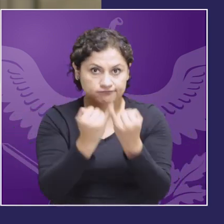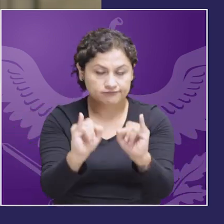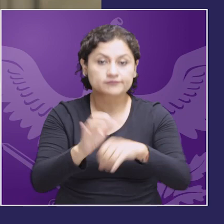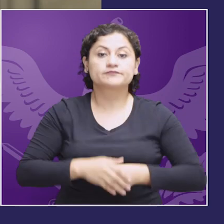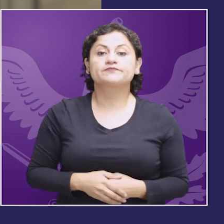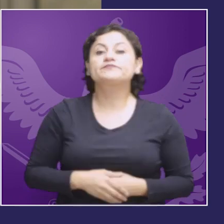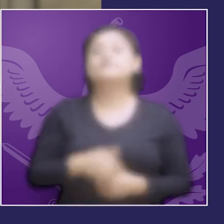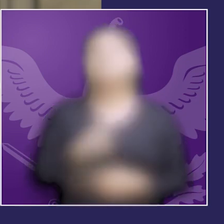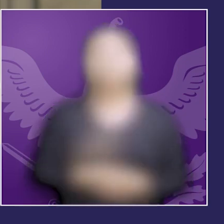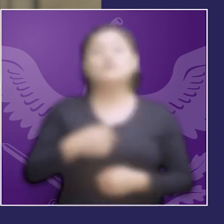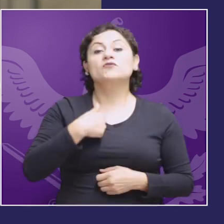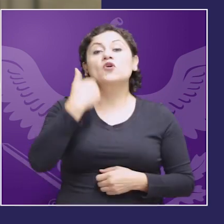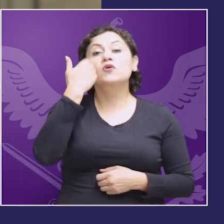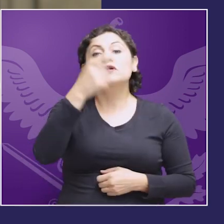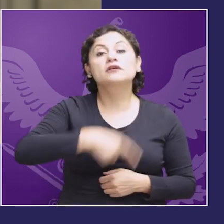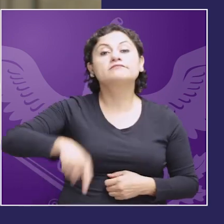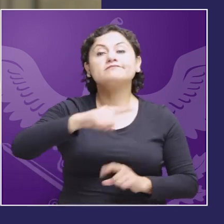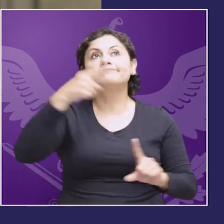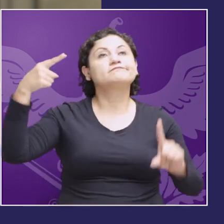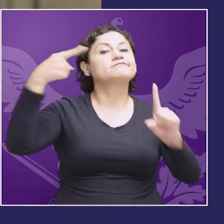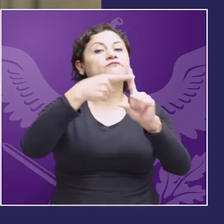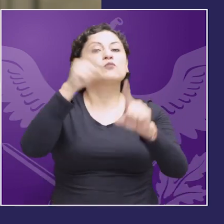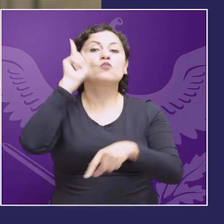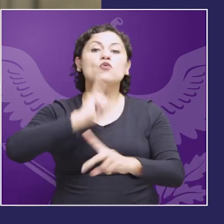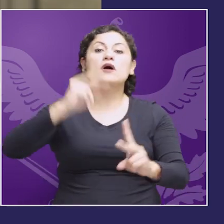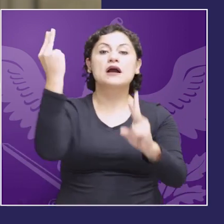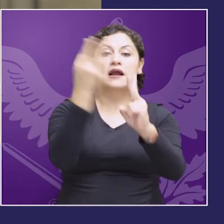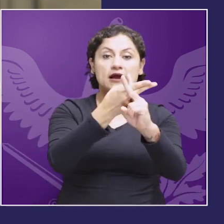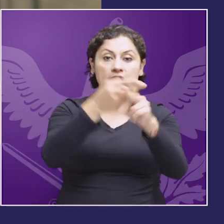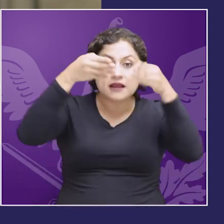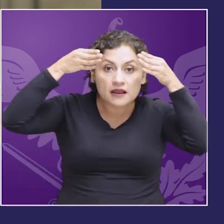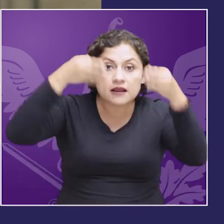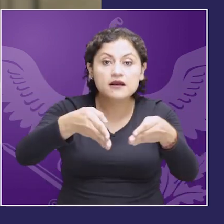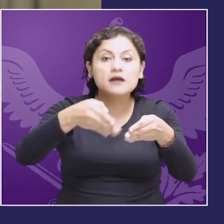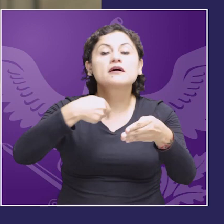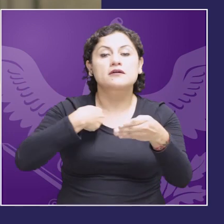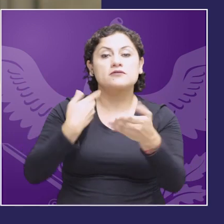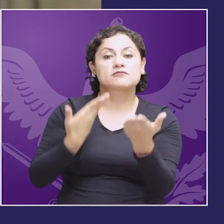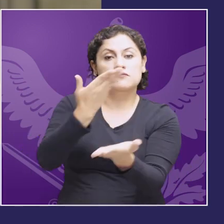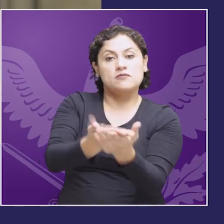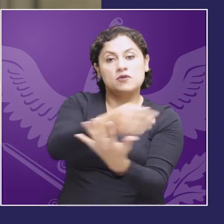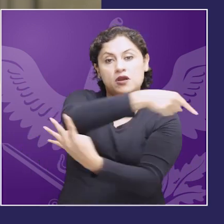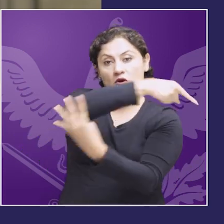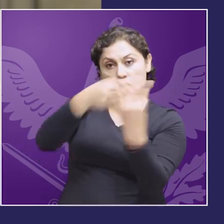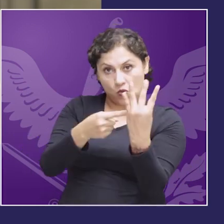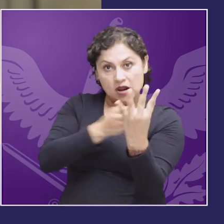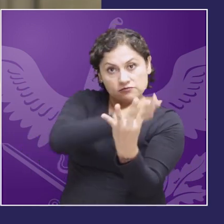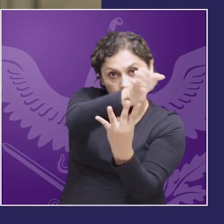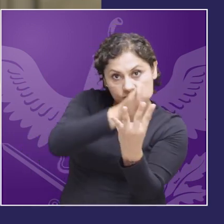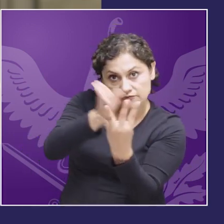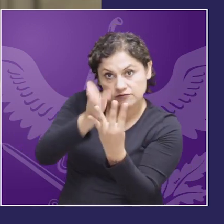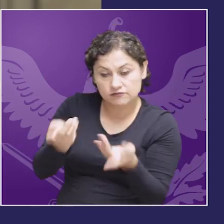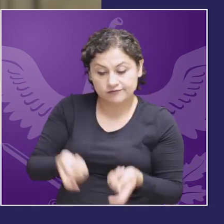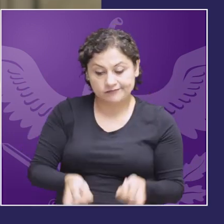a mí me gustaría como señalar, para poder insertar el tema del registro iberoamericano de femicidio, como 3 o